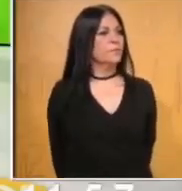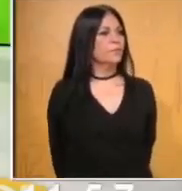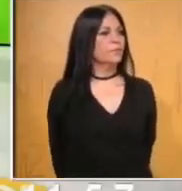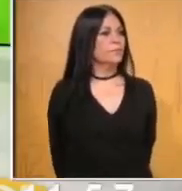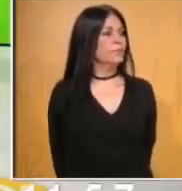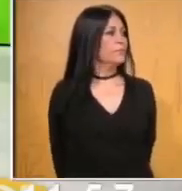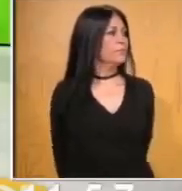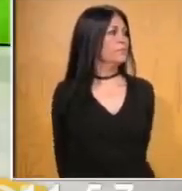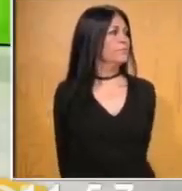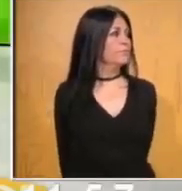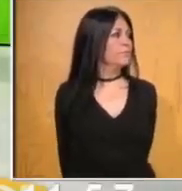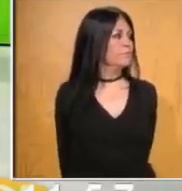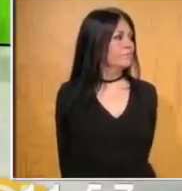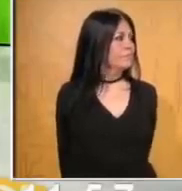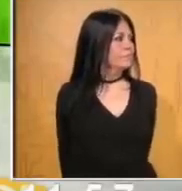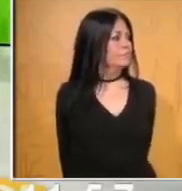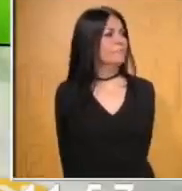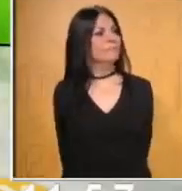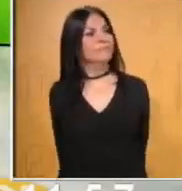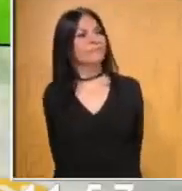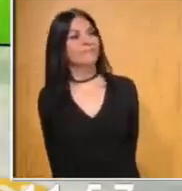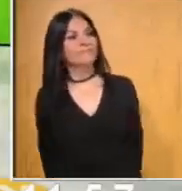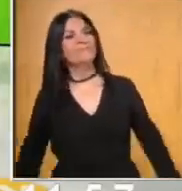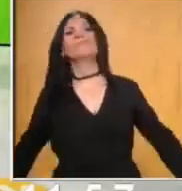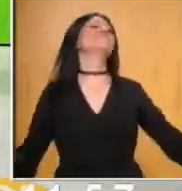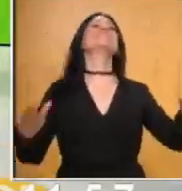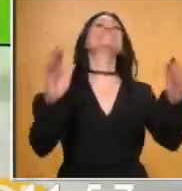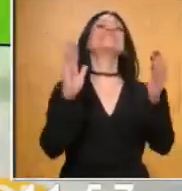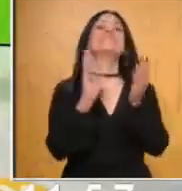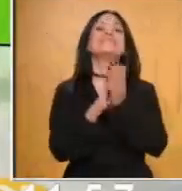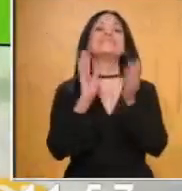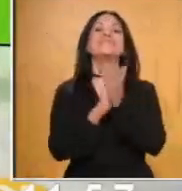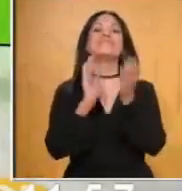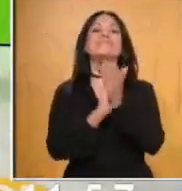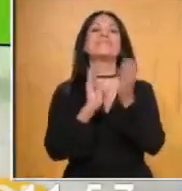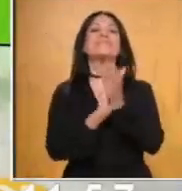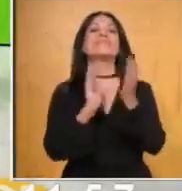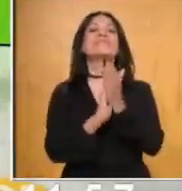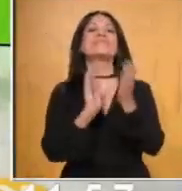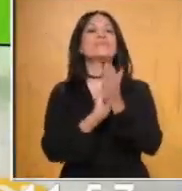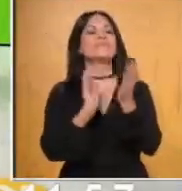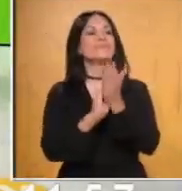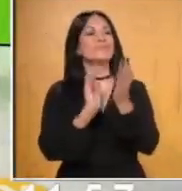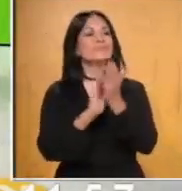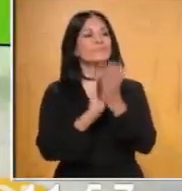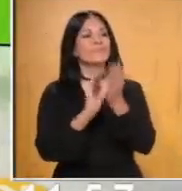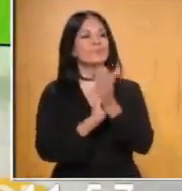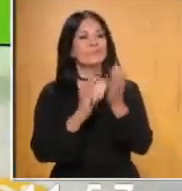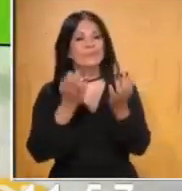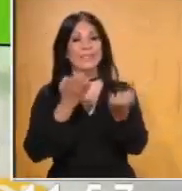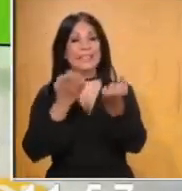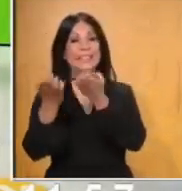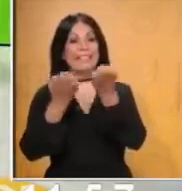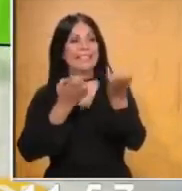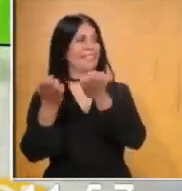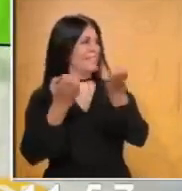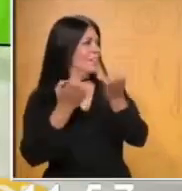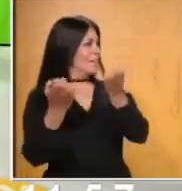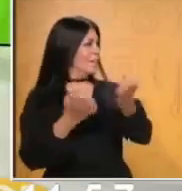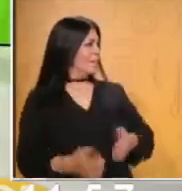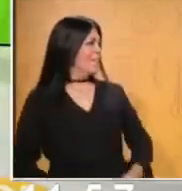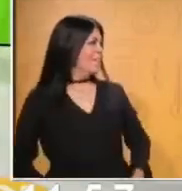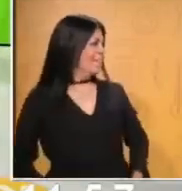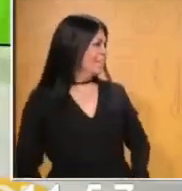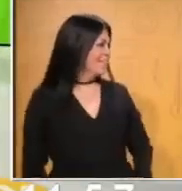Eso. Estiramos. Nos damos un aplauso. Muy bien hecho, maestra. Muy bien, maestra. Felicidades. La vemos más delgada, pero así desde